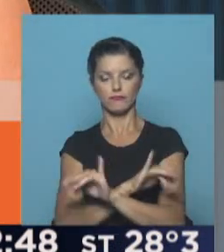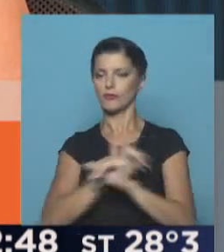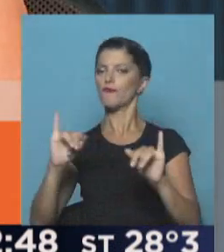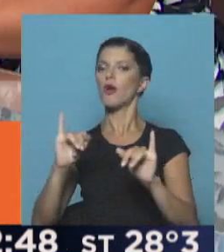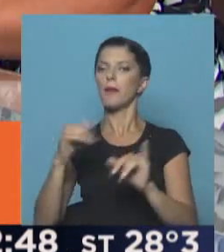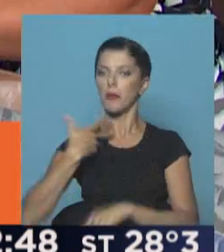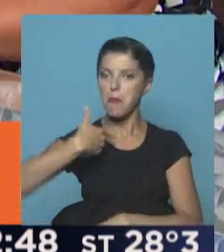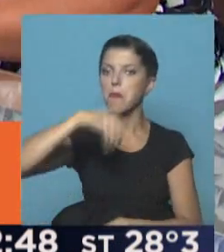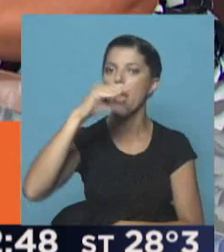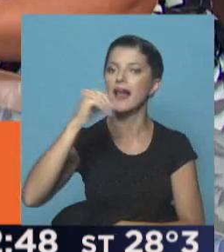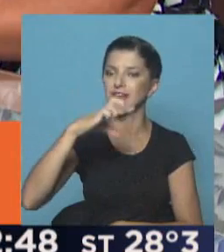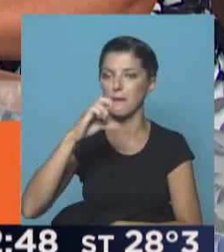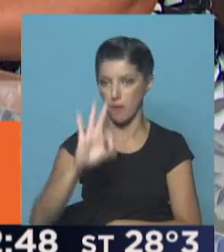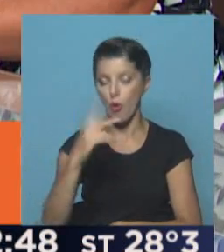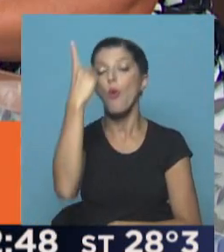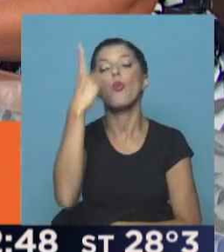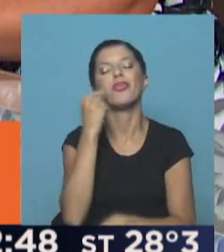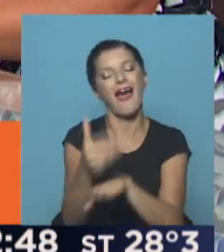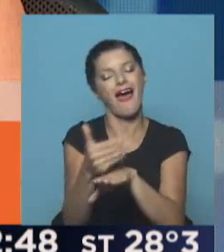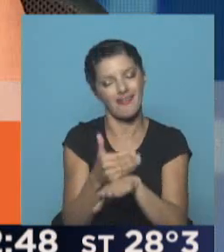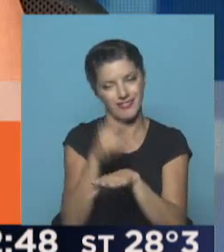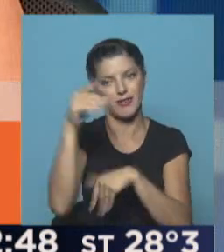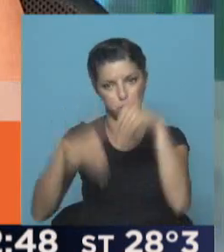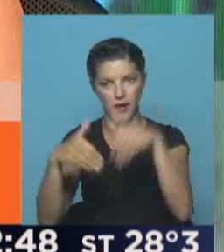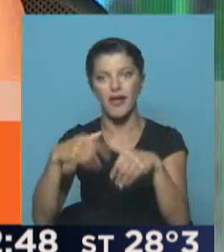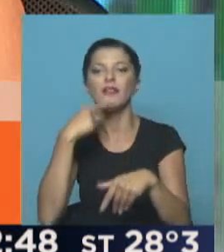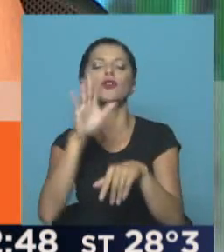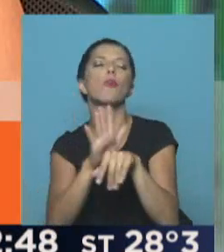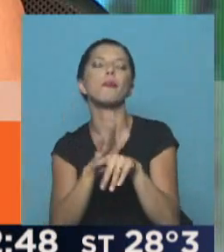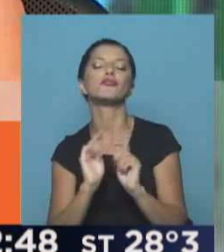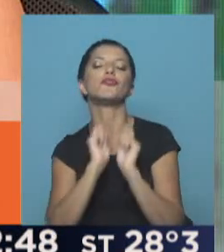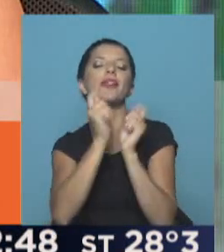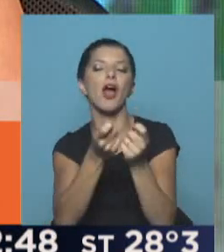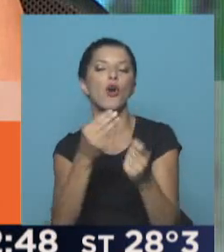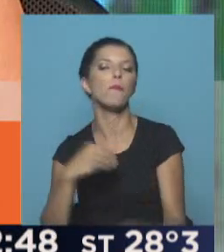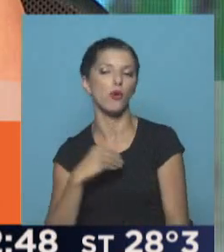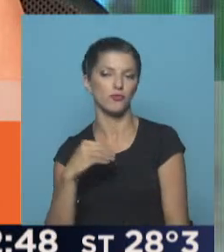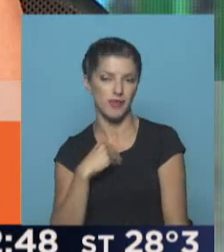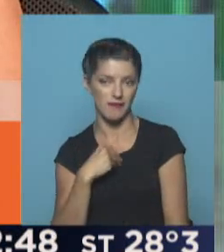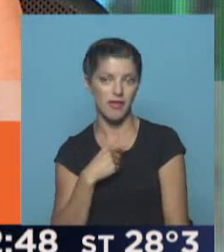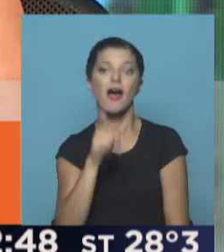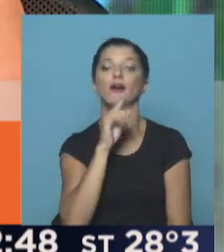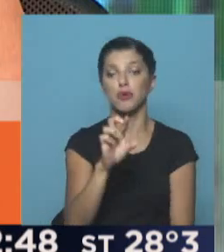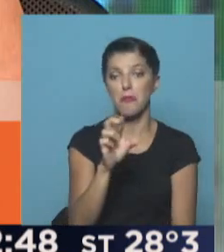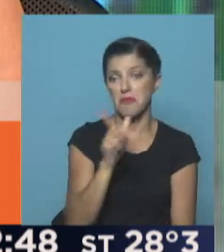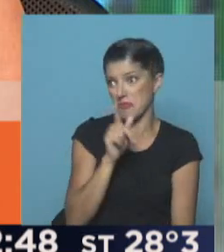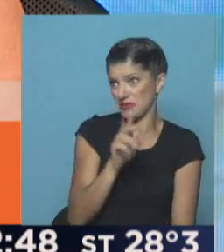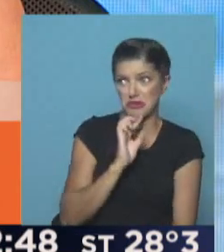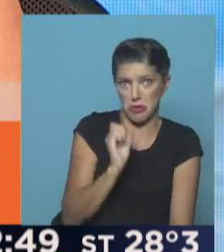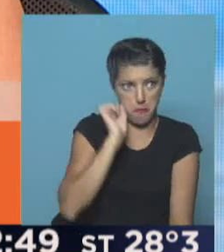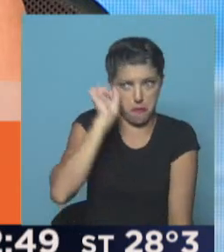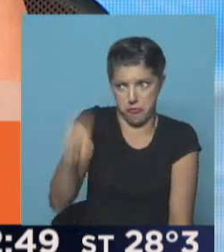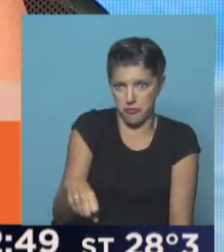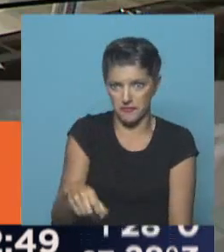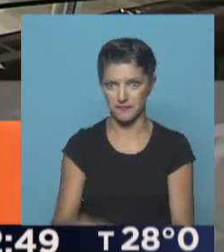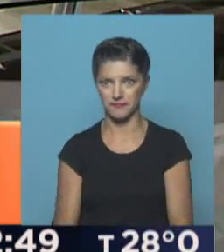la extradición, pero un día antes se interpretó como un regalo de buena voluntad para Donald Trump, que se ve que a Donald Trump no le impactó en lo más Le pareció un